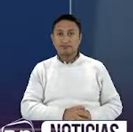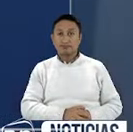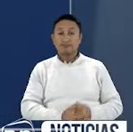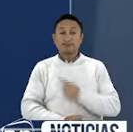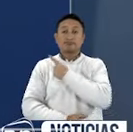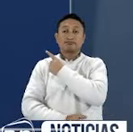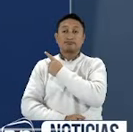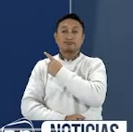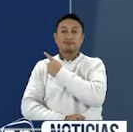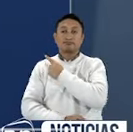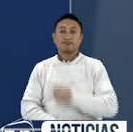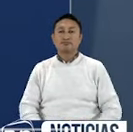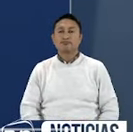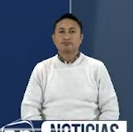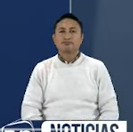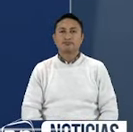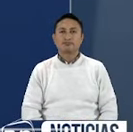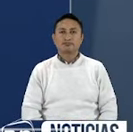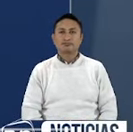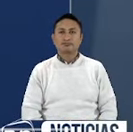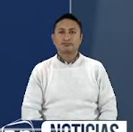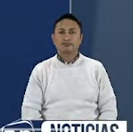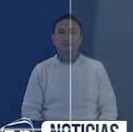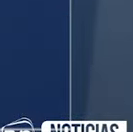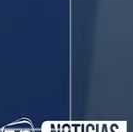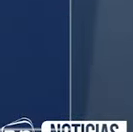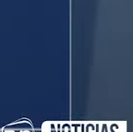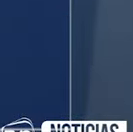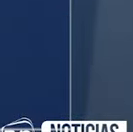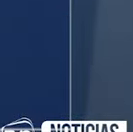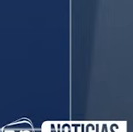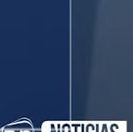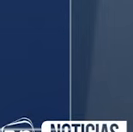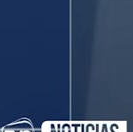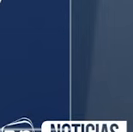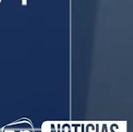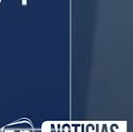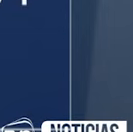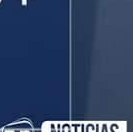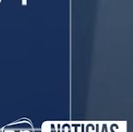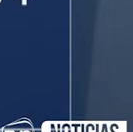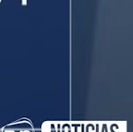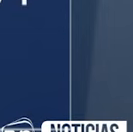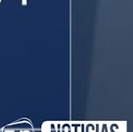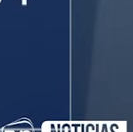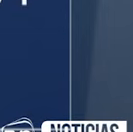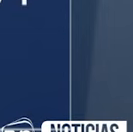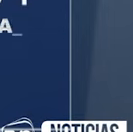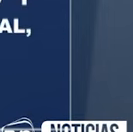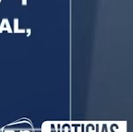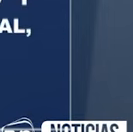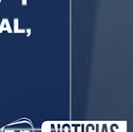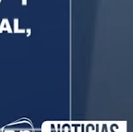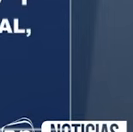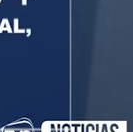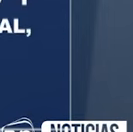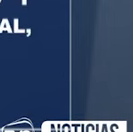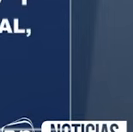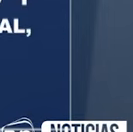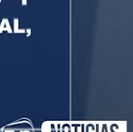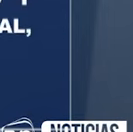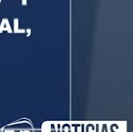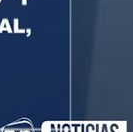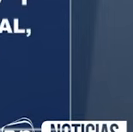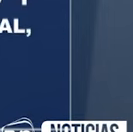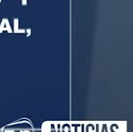primera, propone que las Fuerzas Armadas inicien acciones para prevenir y erradicar las actividades de las organizaciones